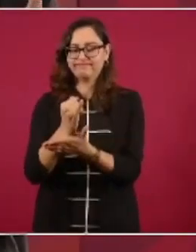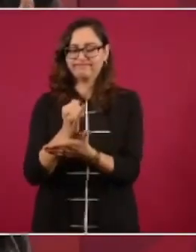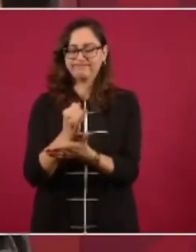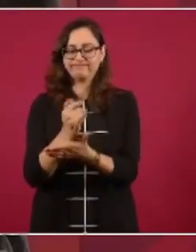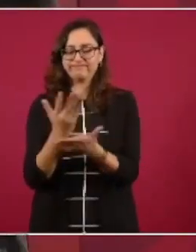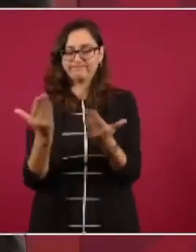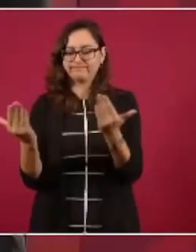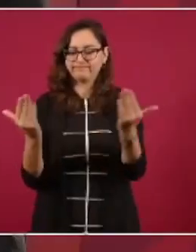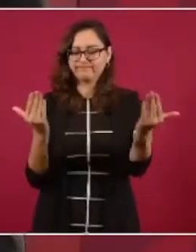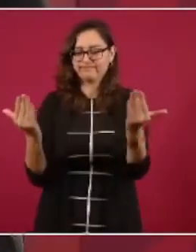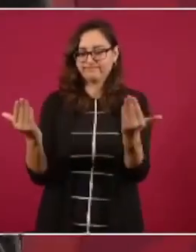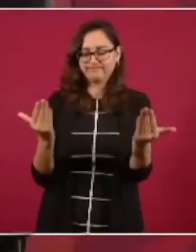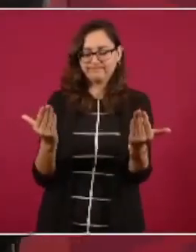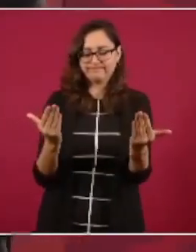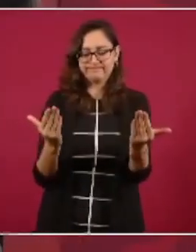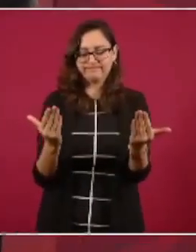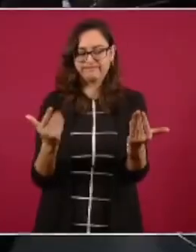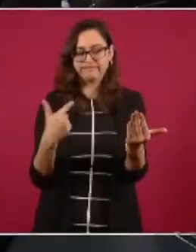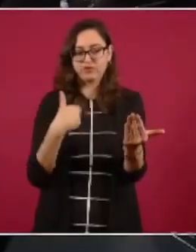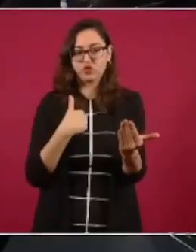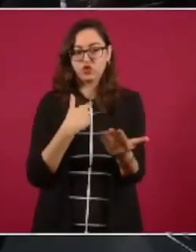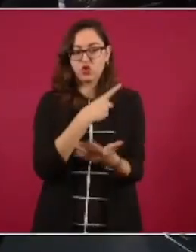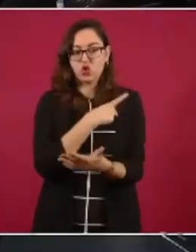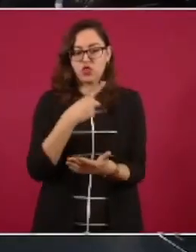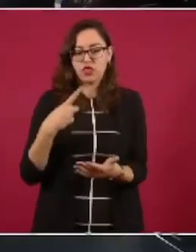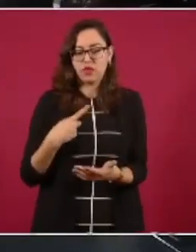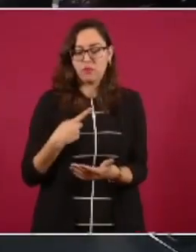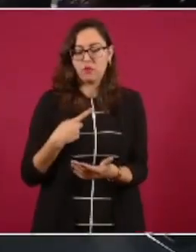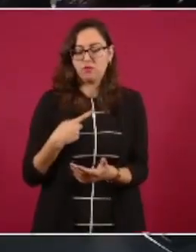me va a tocar presentar 4 ministros,